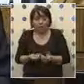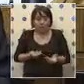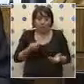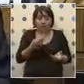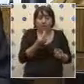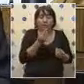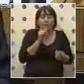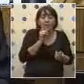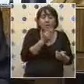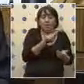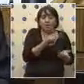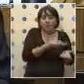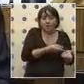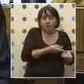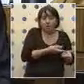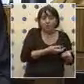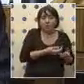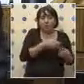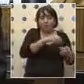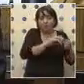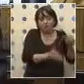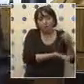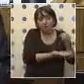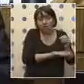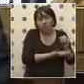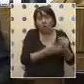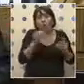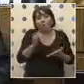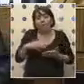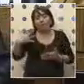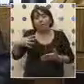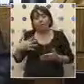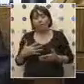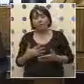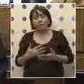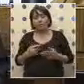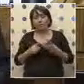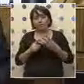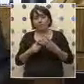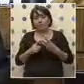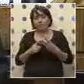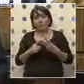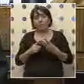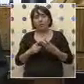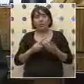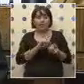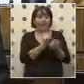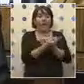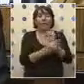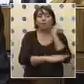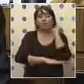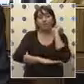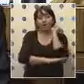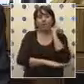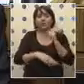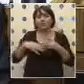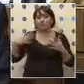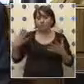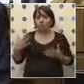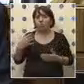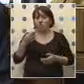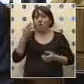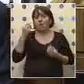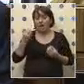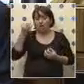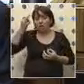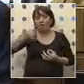fondos. Y lo tercero, que es lo más relevante, que tiene que ver con el cambio en la base. Y en eso sí tiene mucha razón el diputado Espejo.